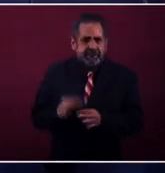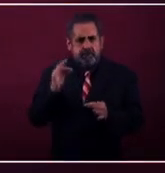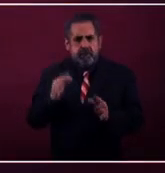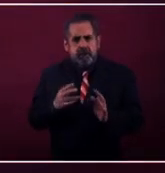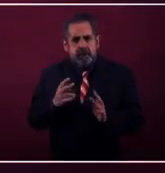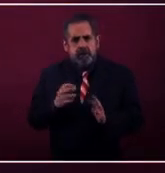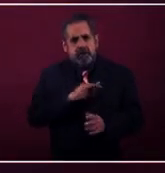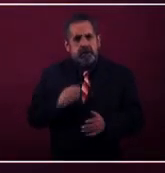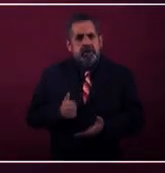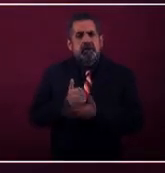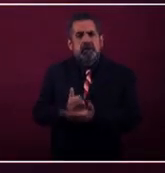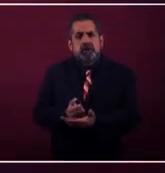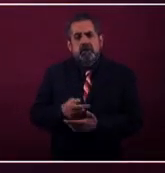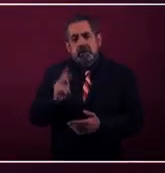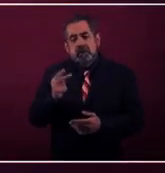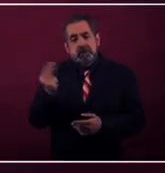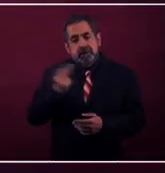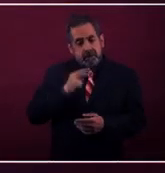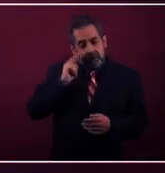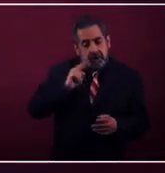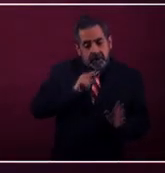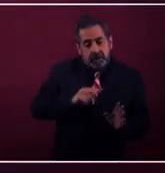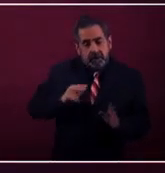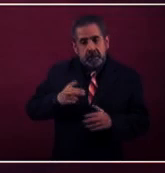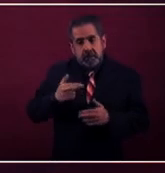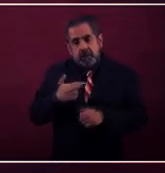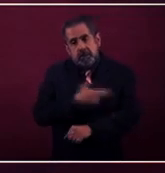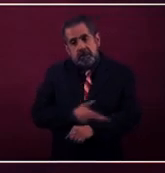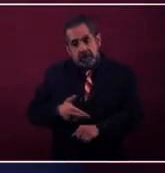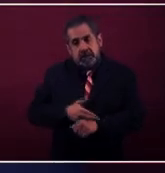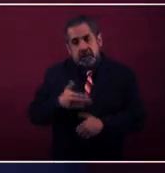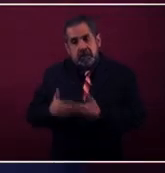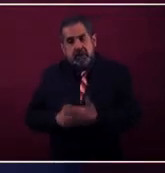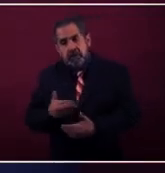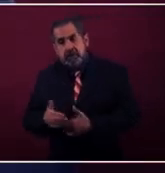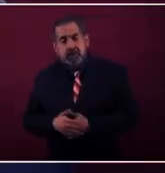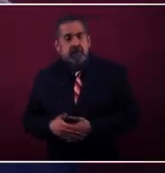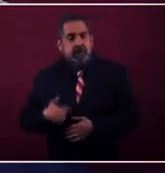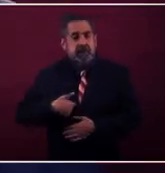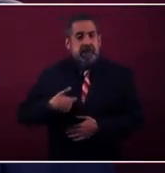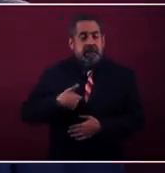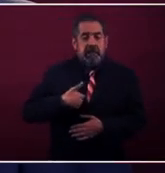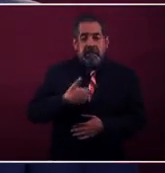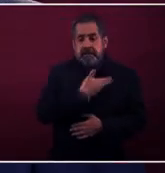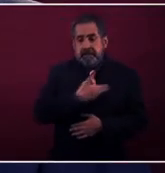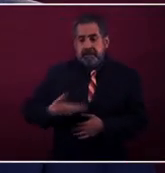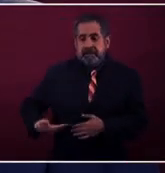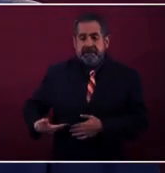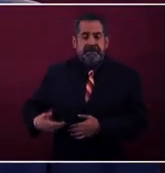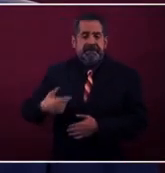eso ayudamos, pero tenemos que seguir con esos procedimientos. El presidente no puede